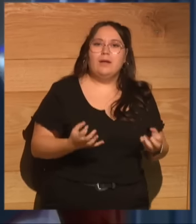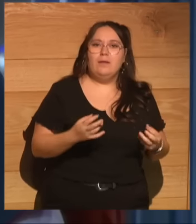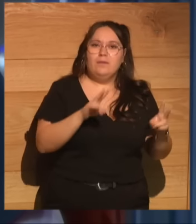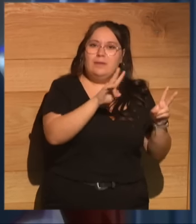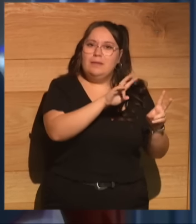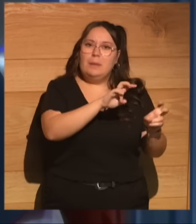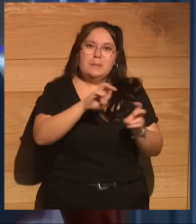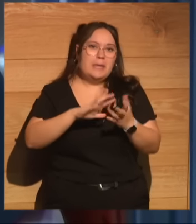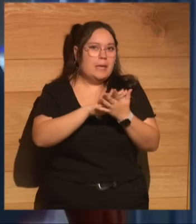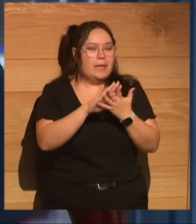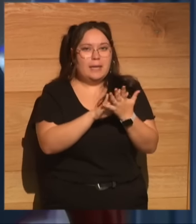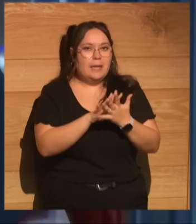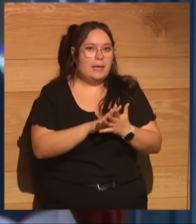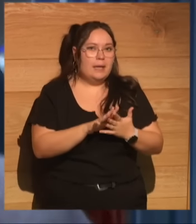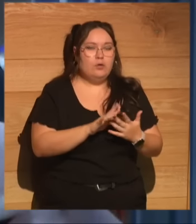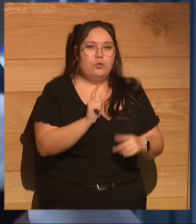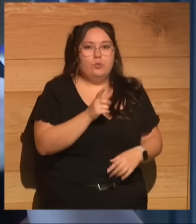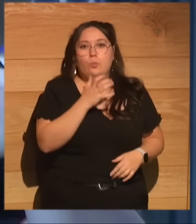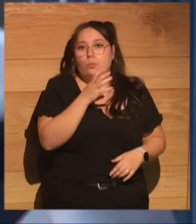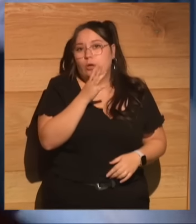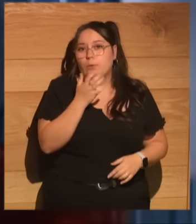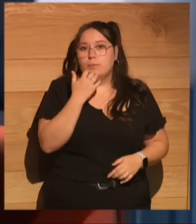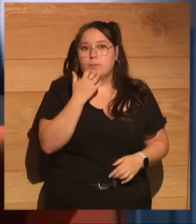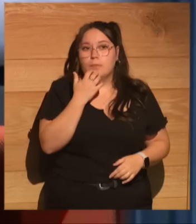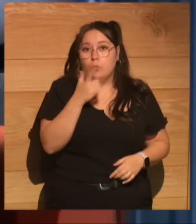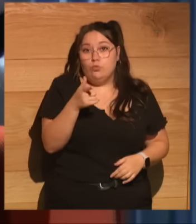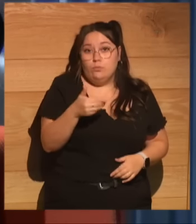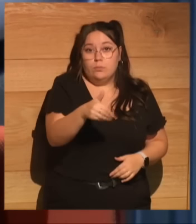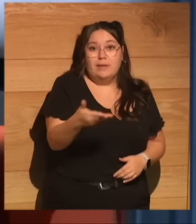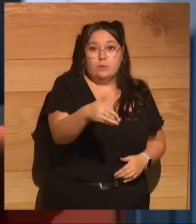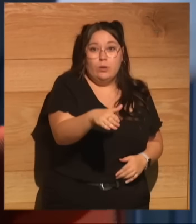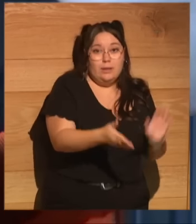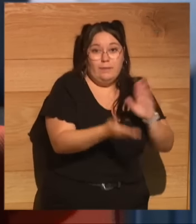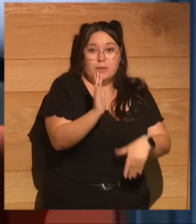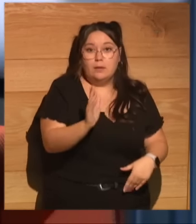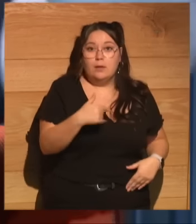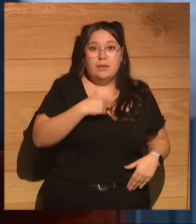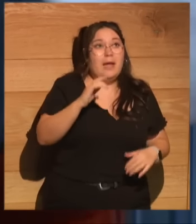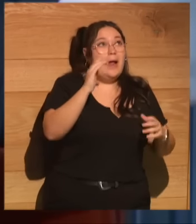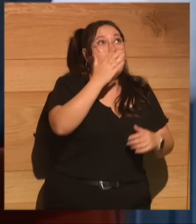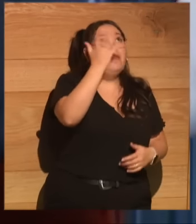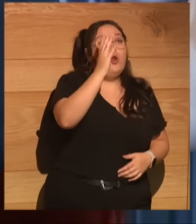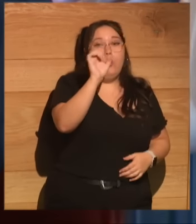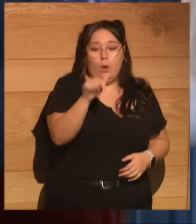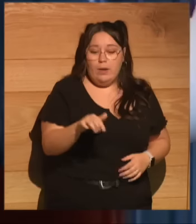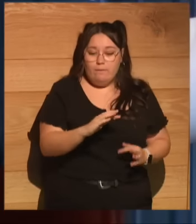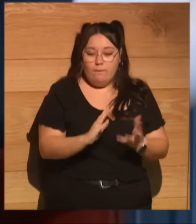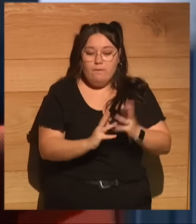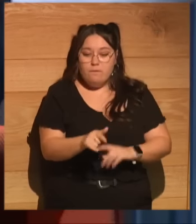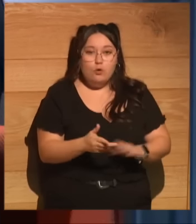poco habitualmente tratados, como es el hecho de que, escucha, te vas a morir y mira, te vas ahí. Y no te vas a ir al cielo o al infierno. No.